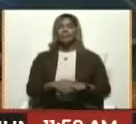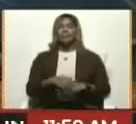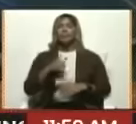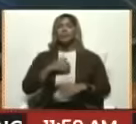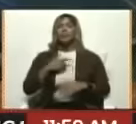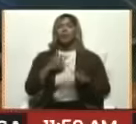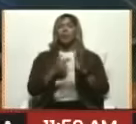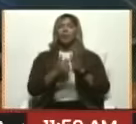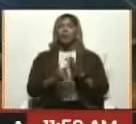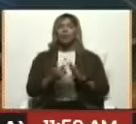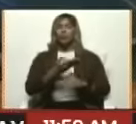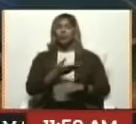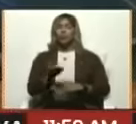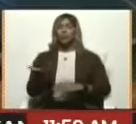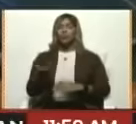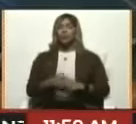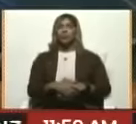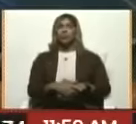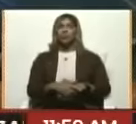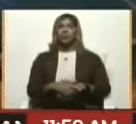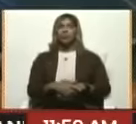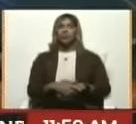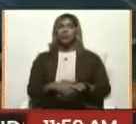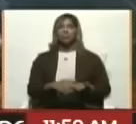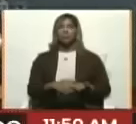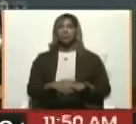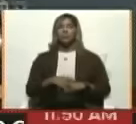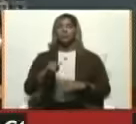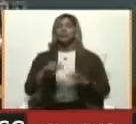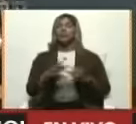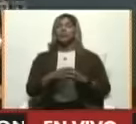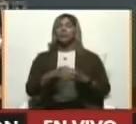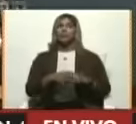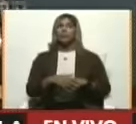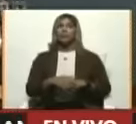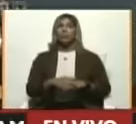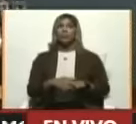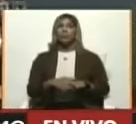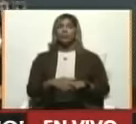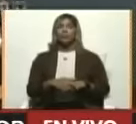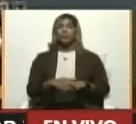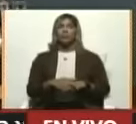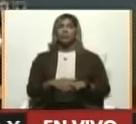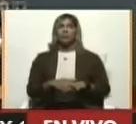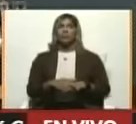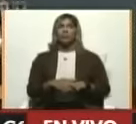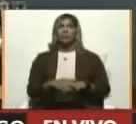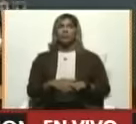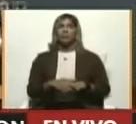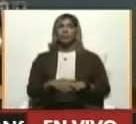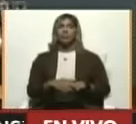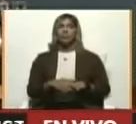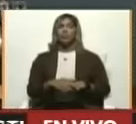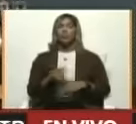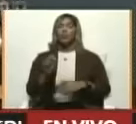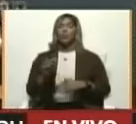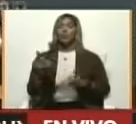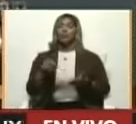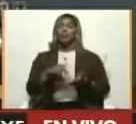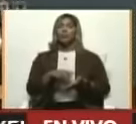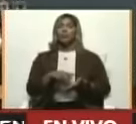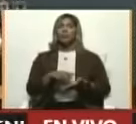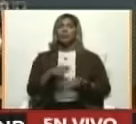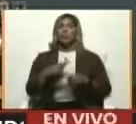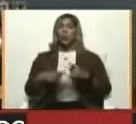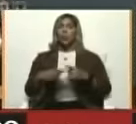queríamos mostrarle a usted, querida Yamila, y a su equipo que lo acompaña, que hoy está con nosotros,